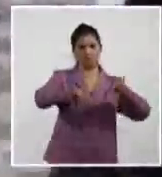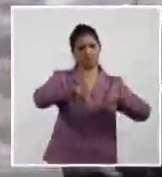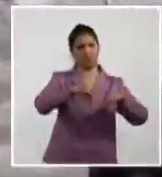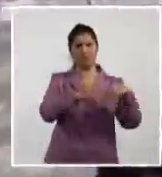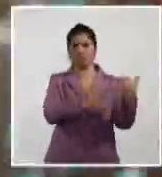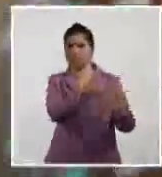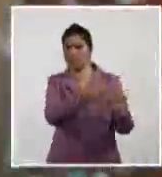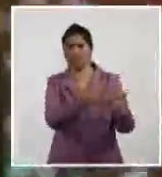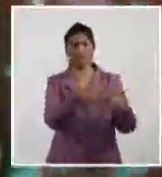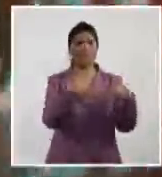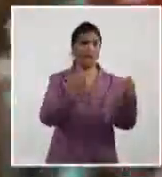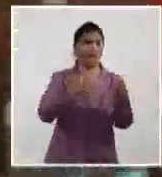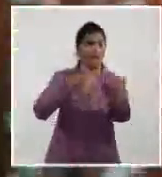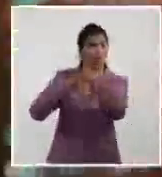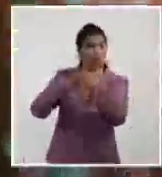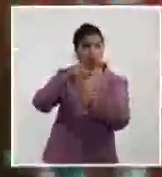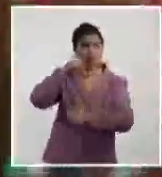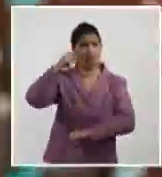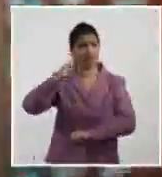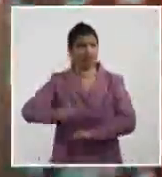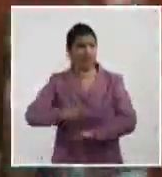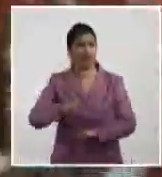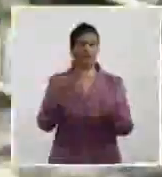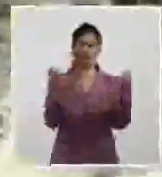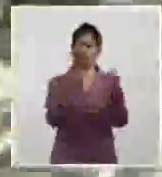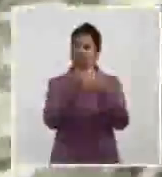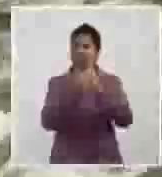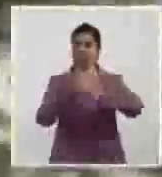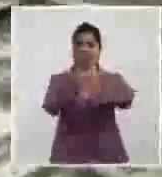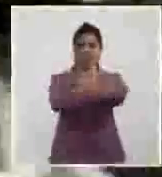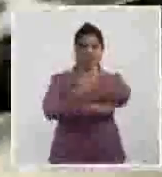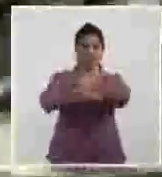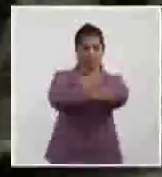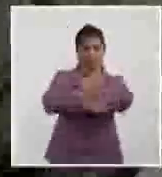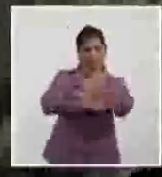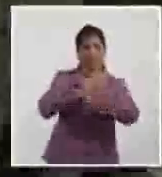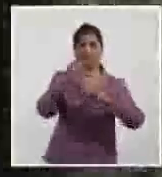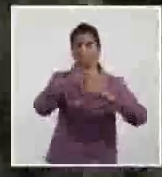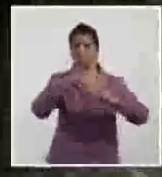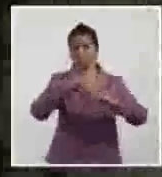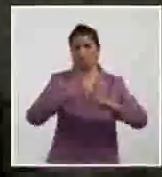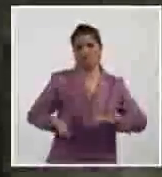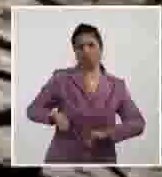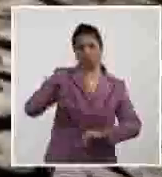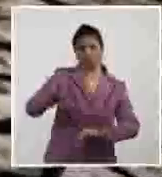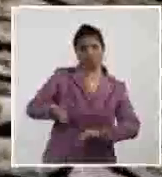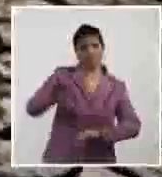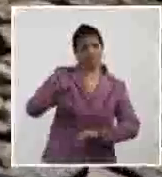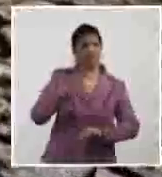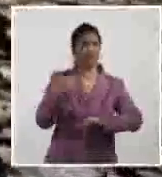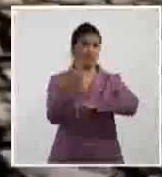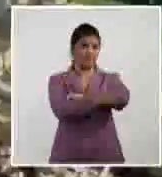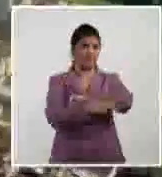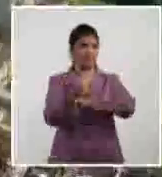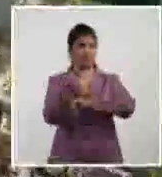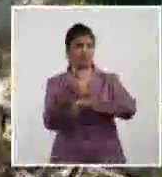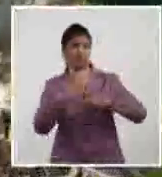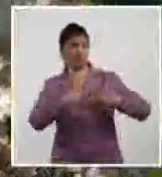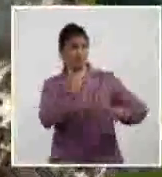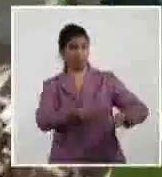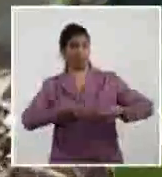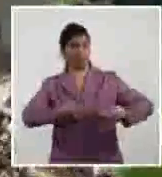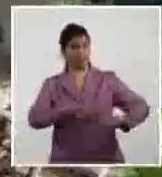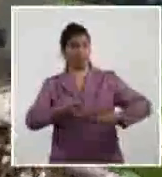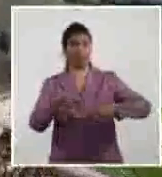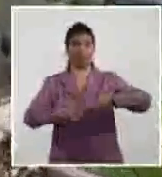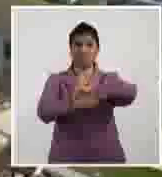Ucrania, la inflación sostenida, los niveles de endeudamiento sin precedentes y la destrucción ecológica se